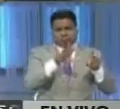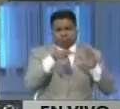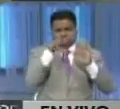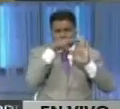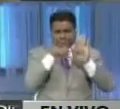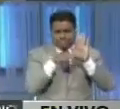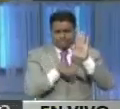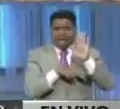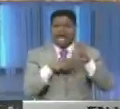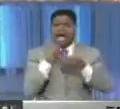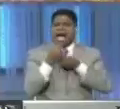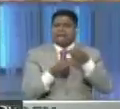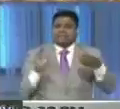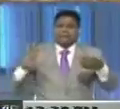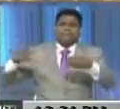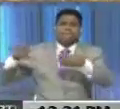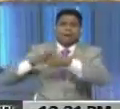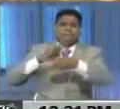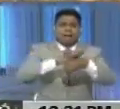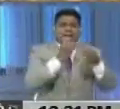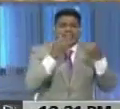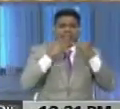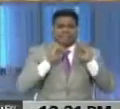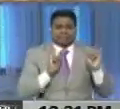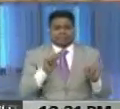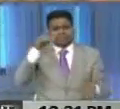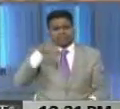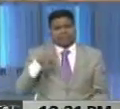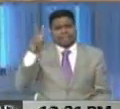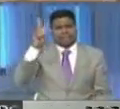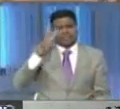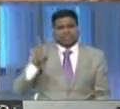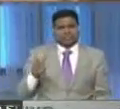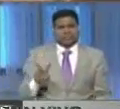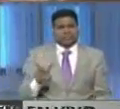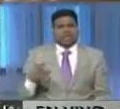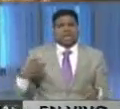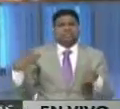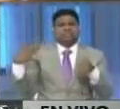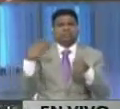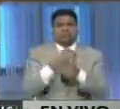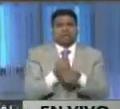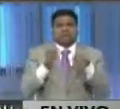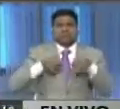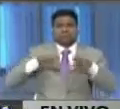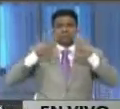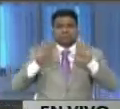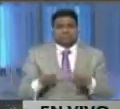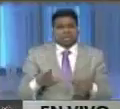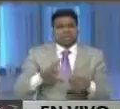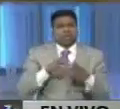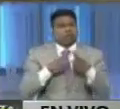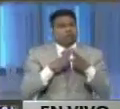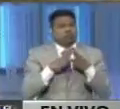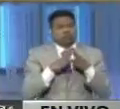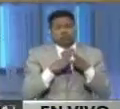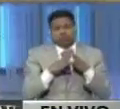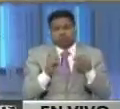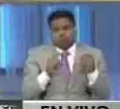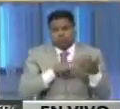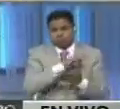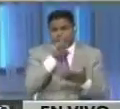garantizar la soberanía y la independencia de la nación Y lograr detener toda ese flujo de